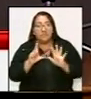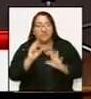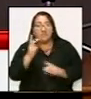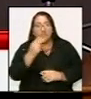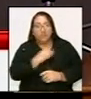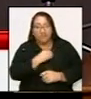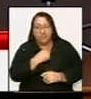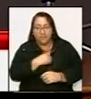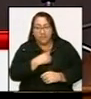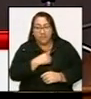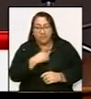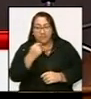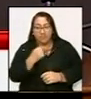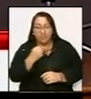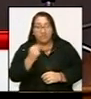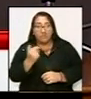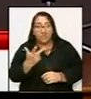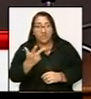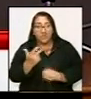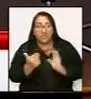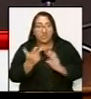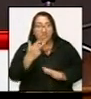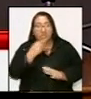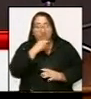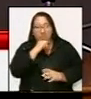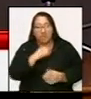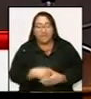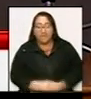viceministros, solamente 13 son mujeres.